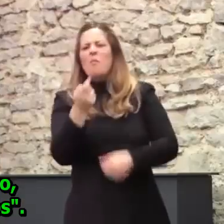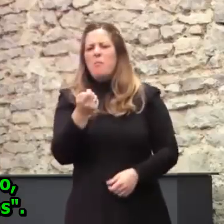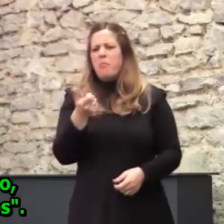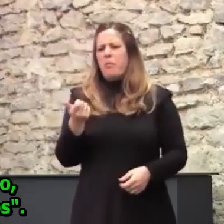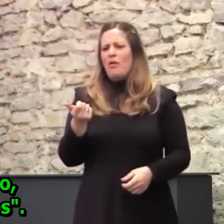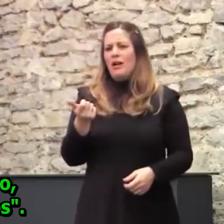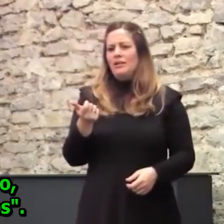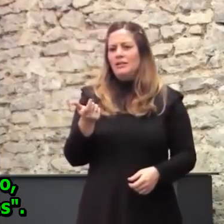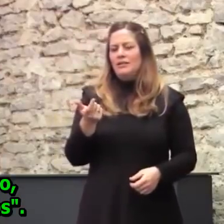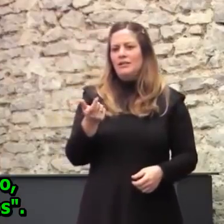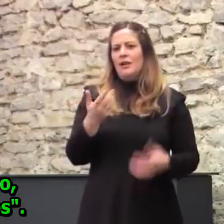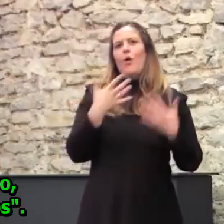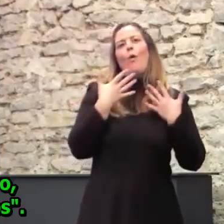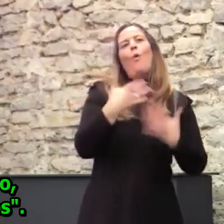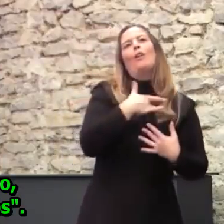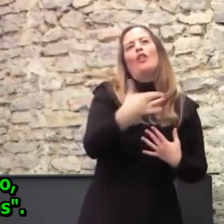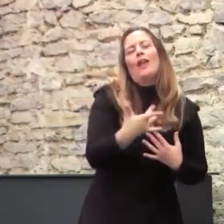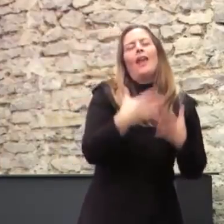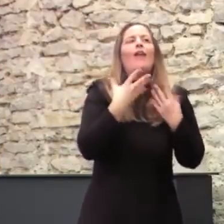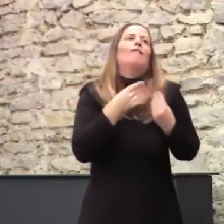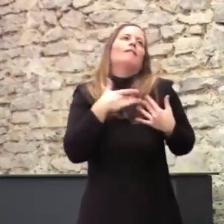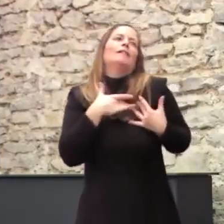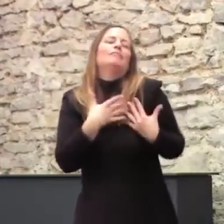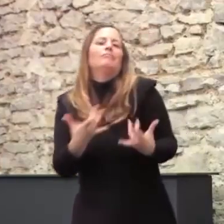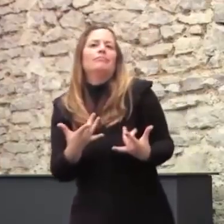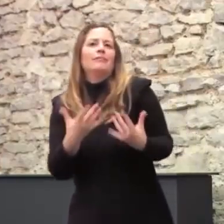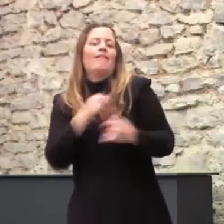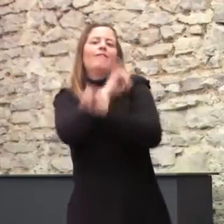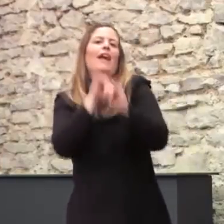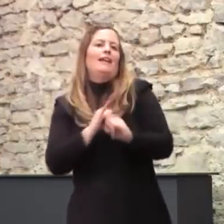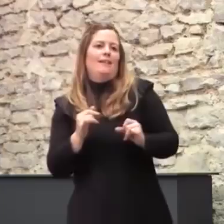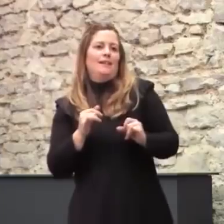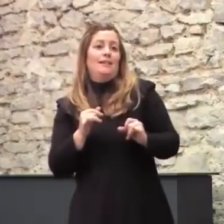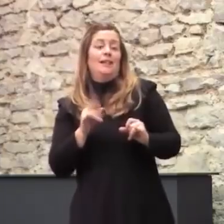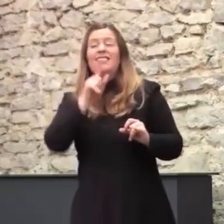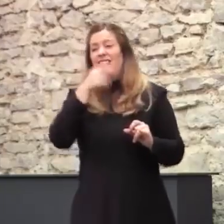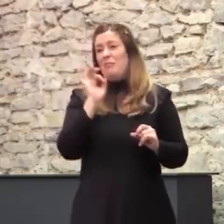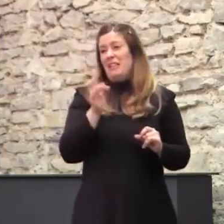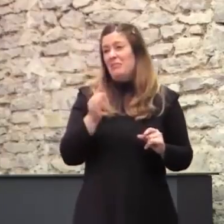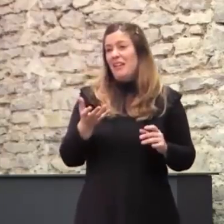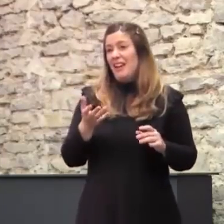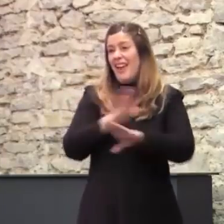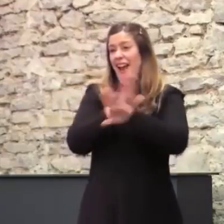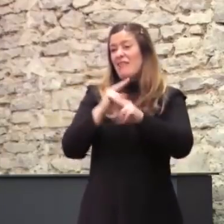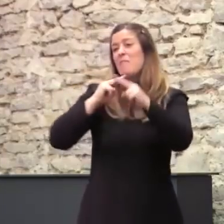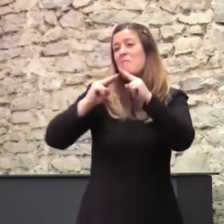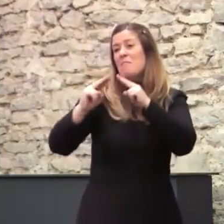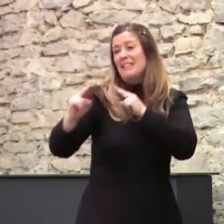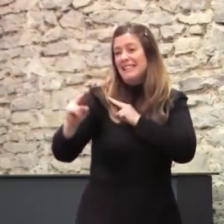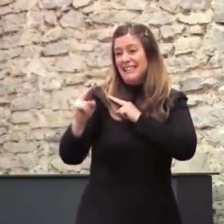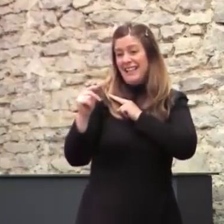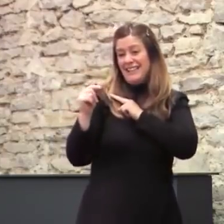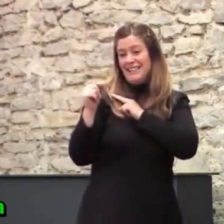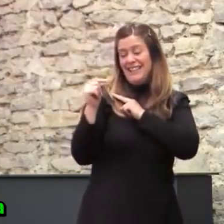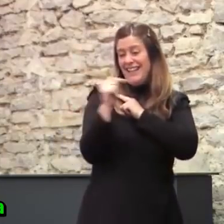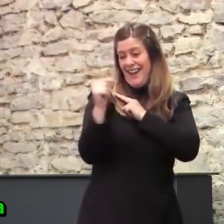bien estoy, cuánto te quiero, cuánto me quieres, qué felices somos. También es verdad que a nivel narrativo no funciona mucho. O sea, si los Capuleto y los